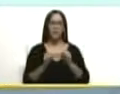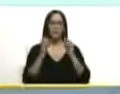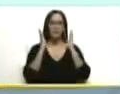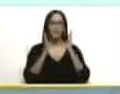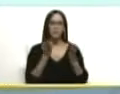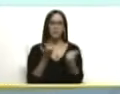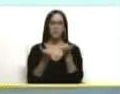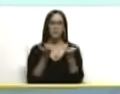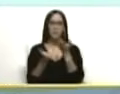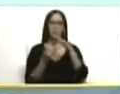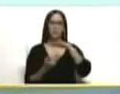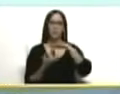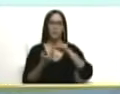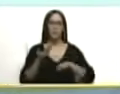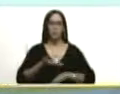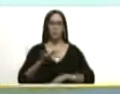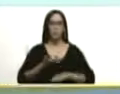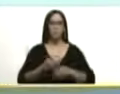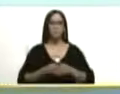servicios básicos esenciales.